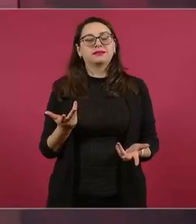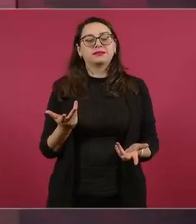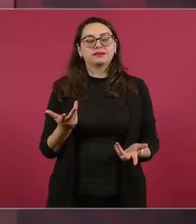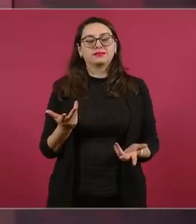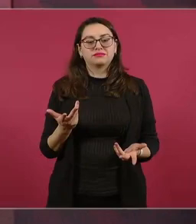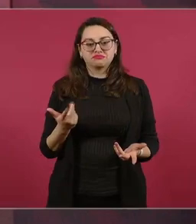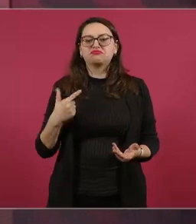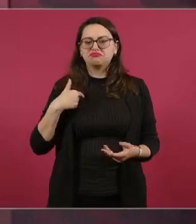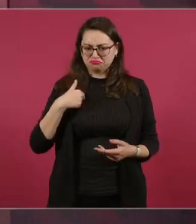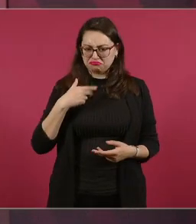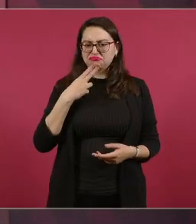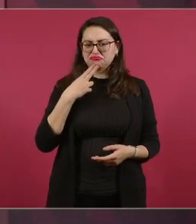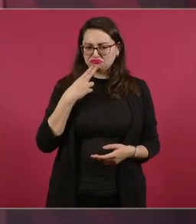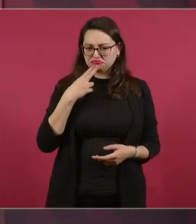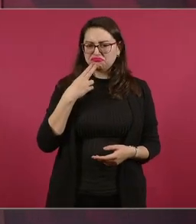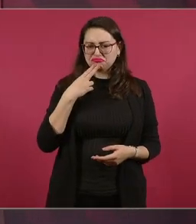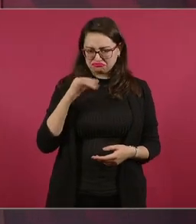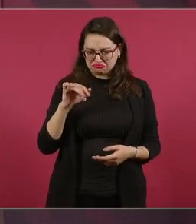Y si me las pongo,